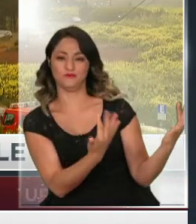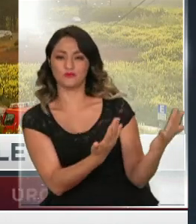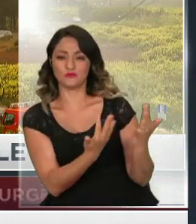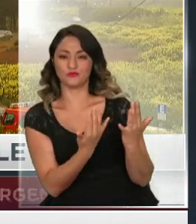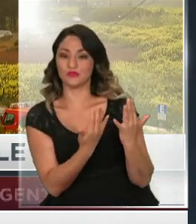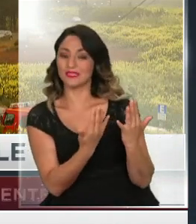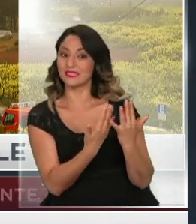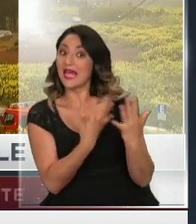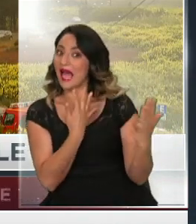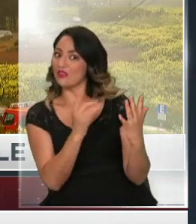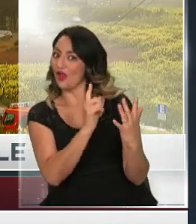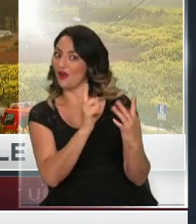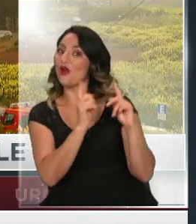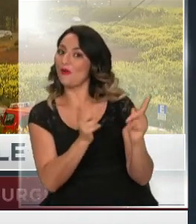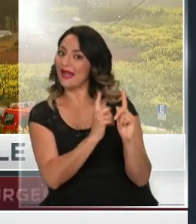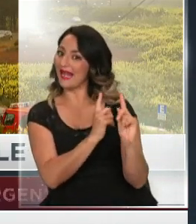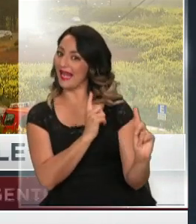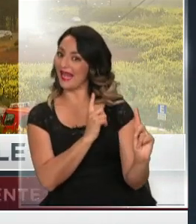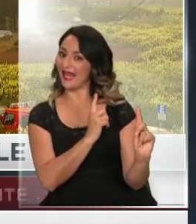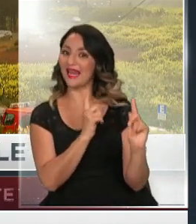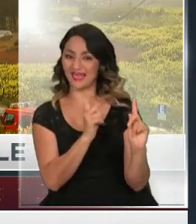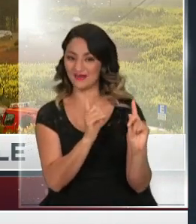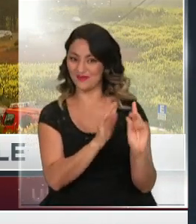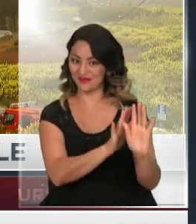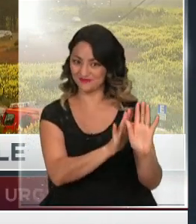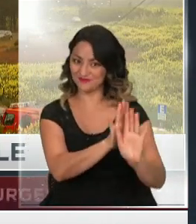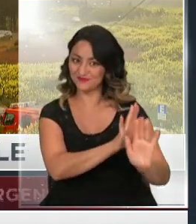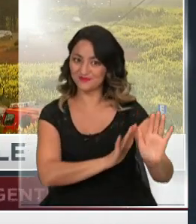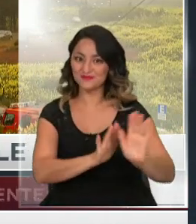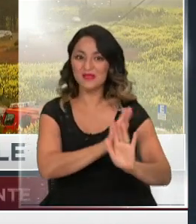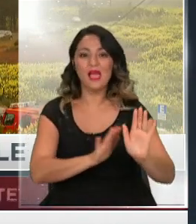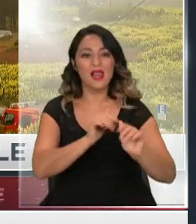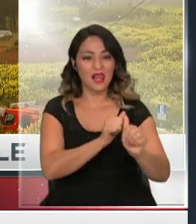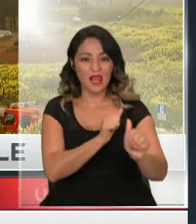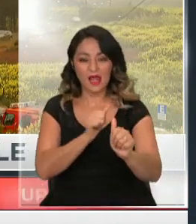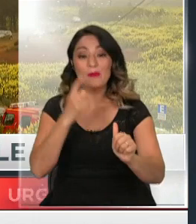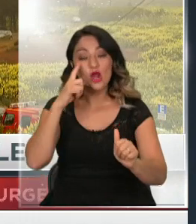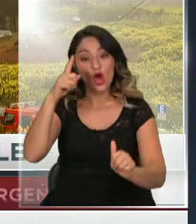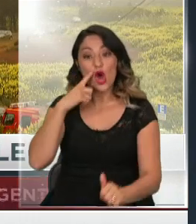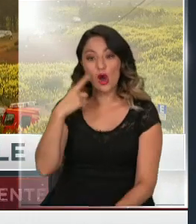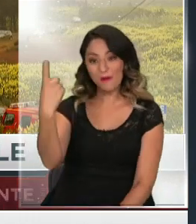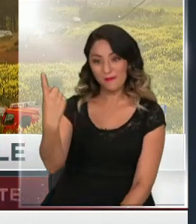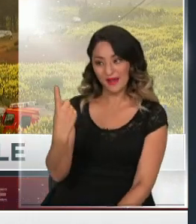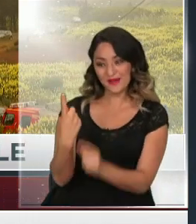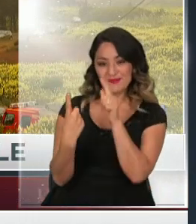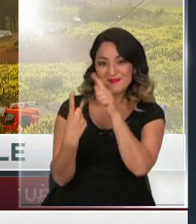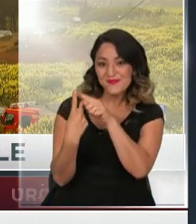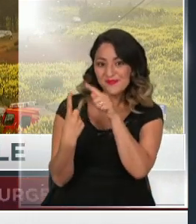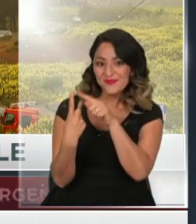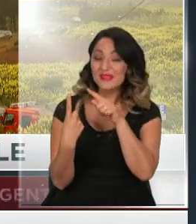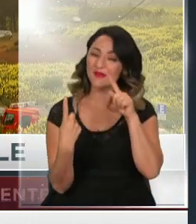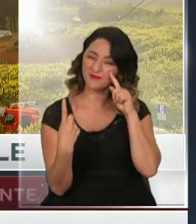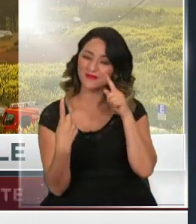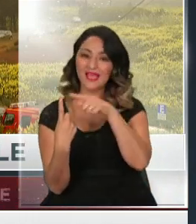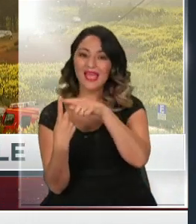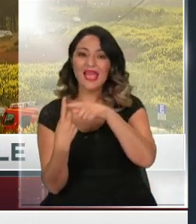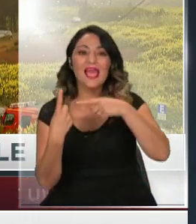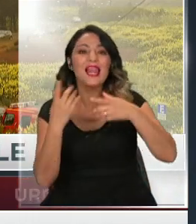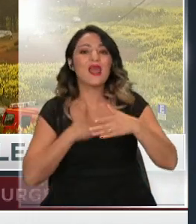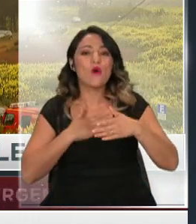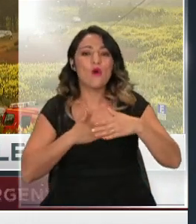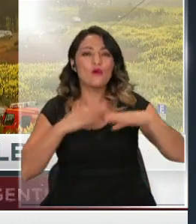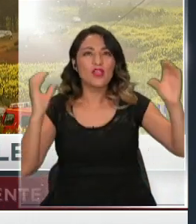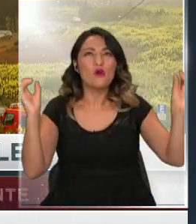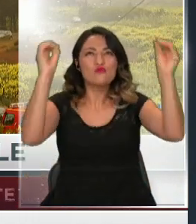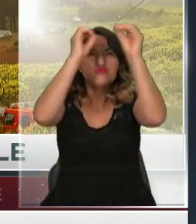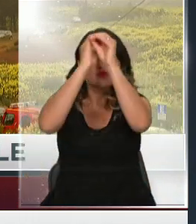Pero no tanto. Mantengamos el distanciamiento social. Porque este hombre que está acá, te voy a contar, José Luis Andrea, es un cazador de eclipse.